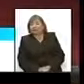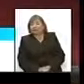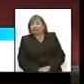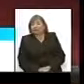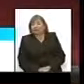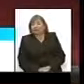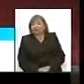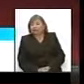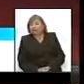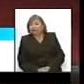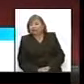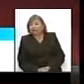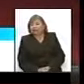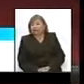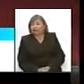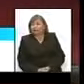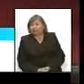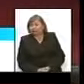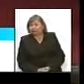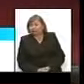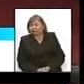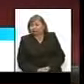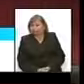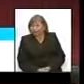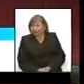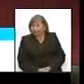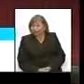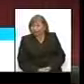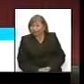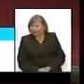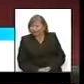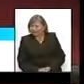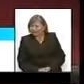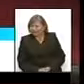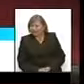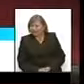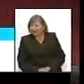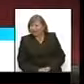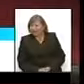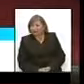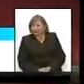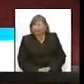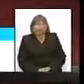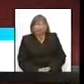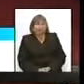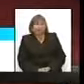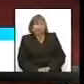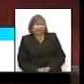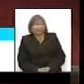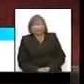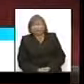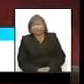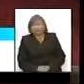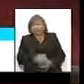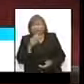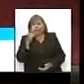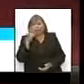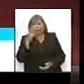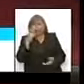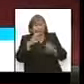en doble cara. Esto es, van solamente dos opciones a la elección del